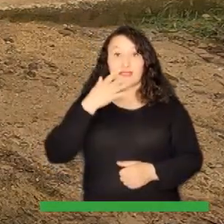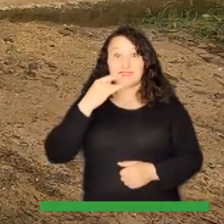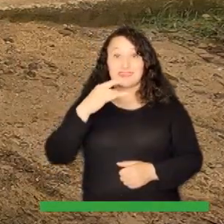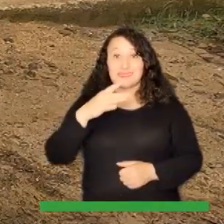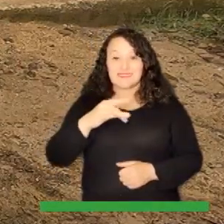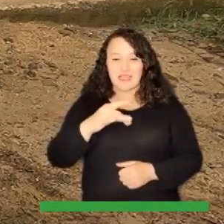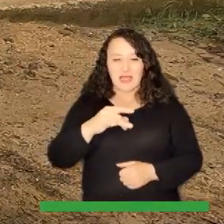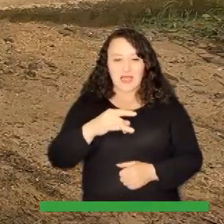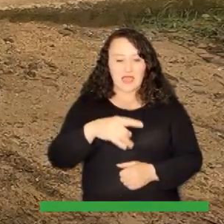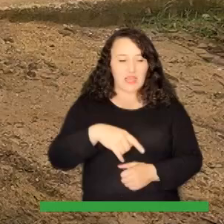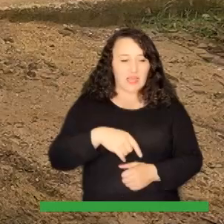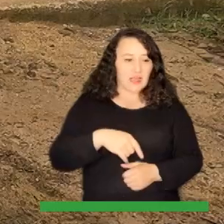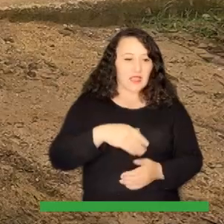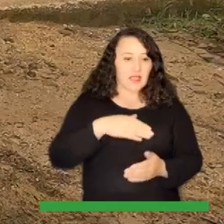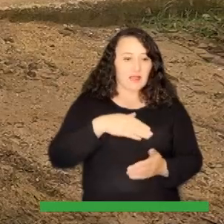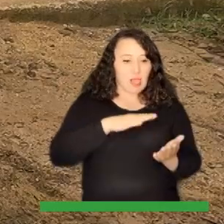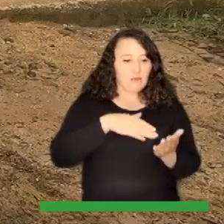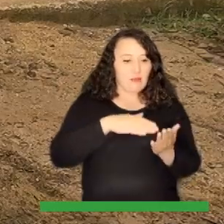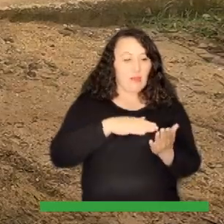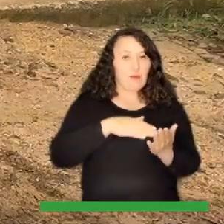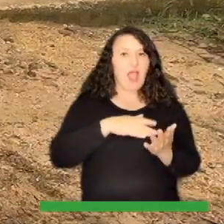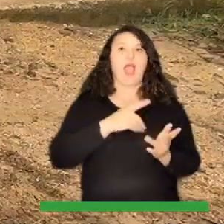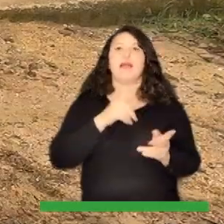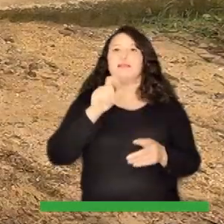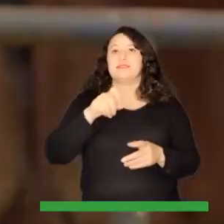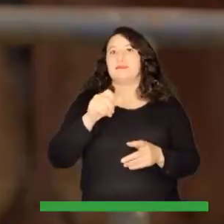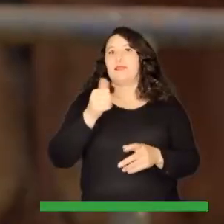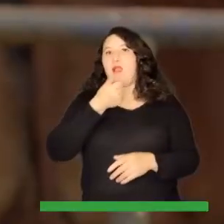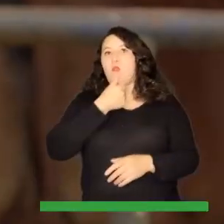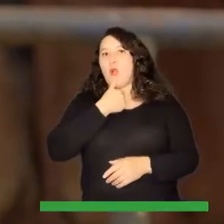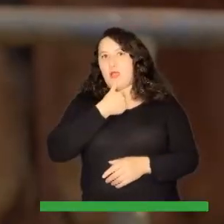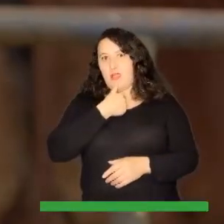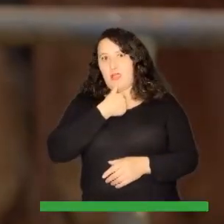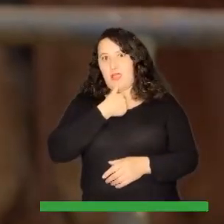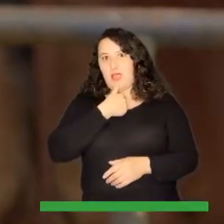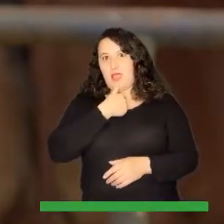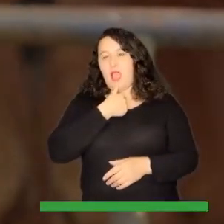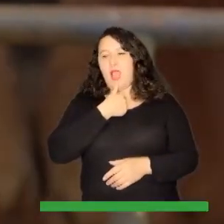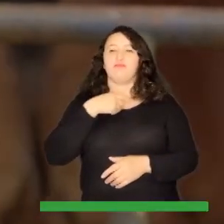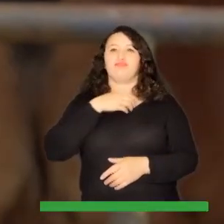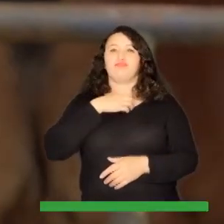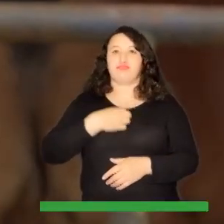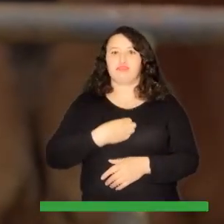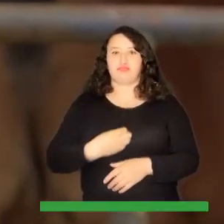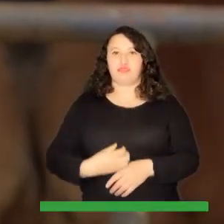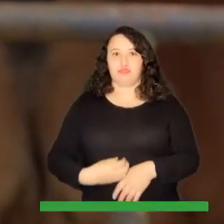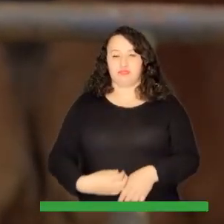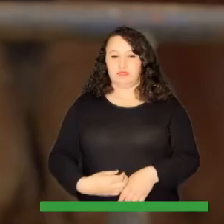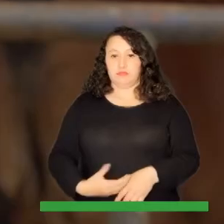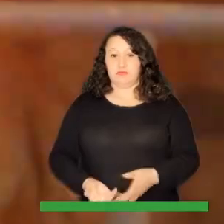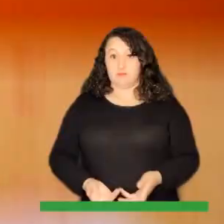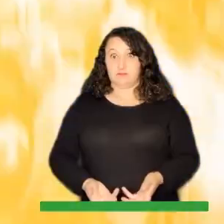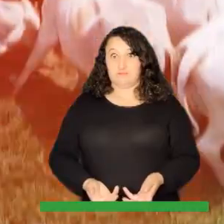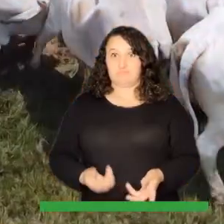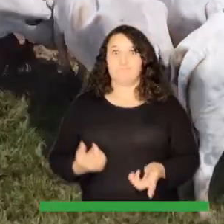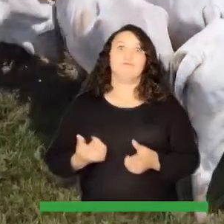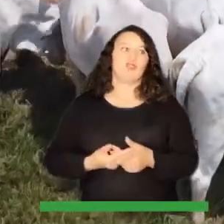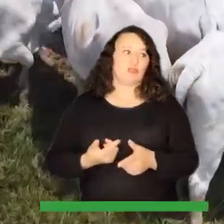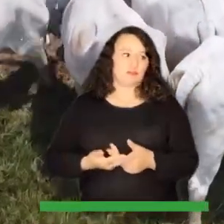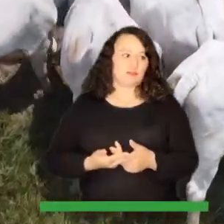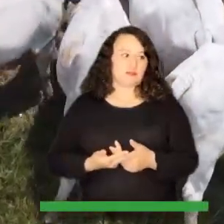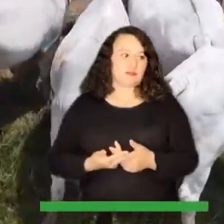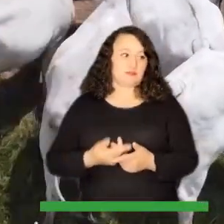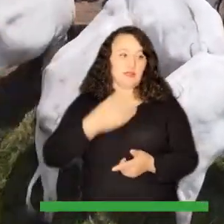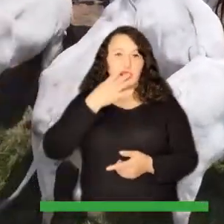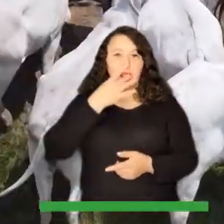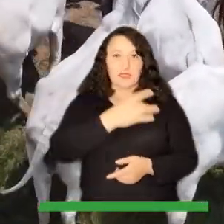sal, lo primero que va a tener que buscar es agua para poder hacer el metabolismo de los minerales. Entonces, si va